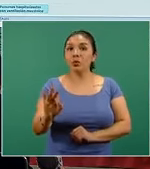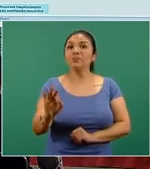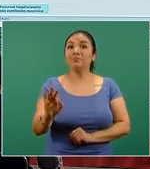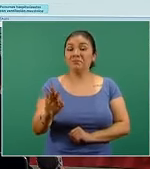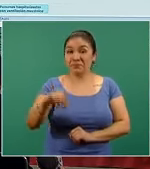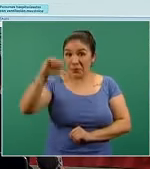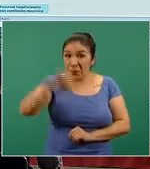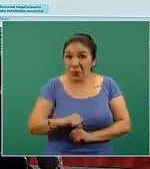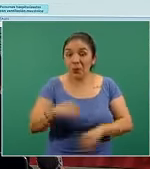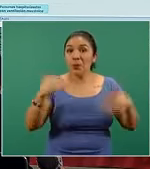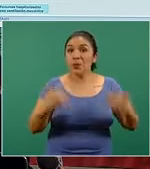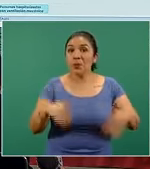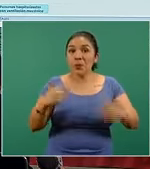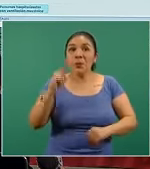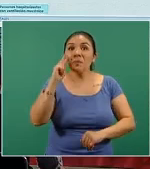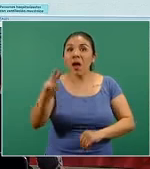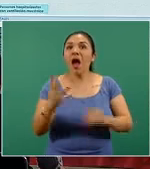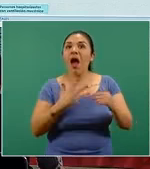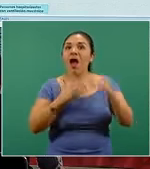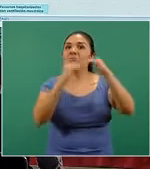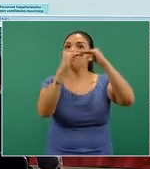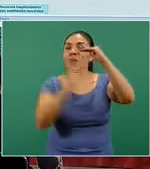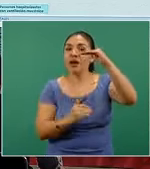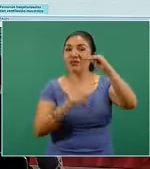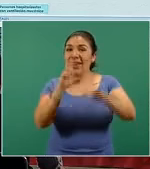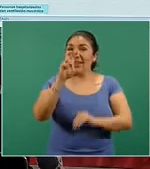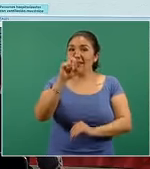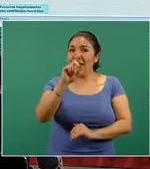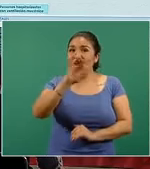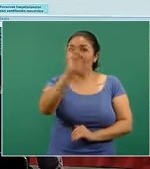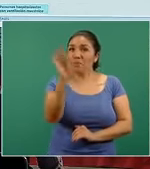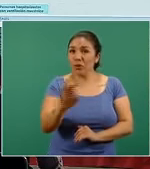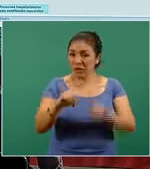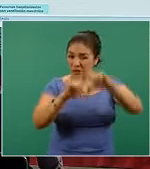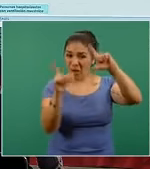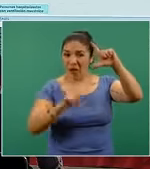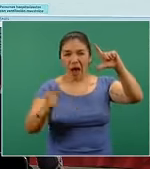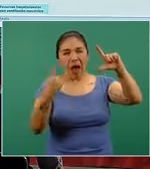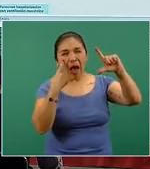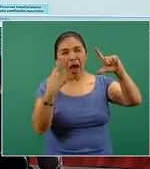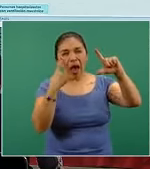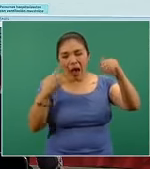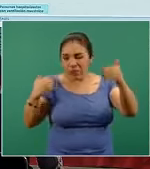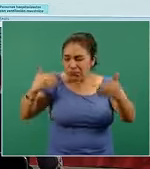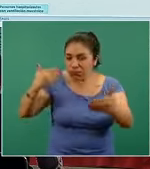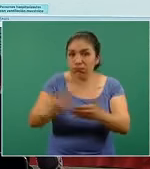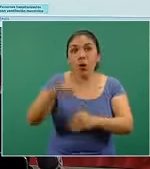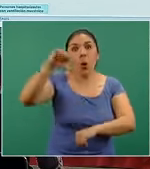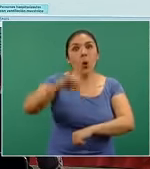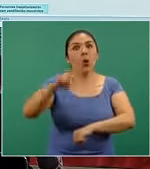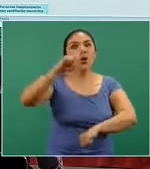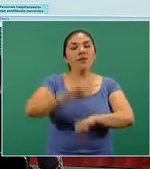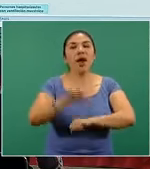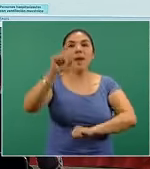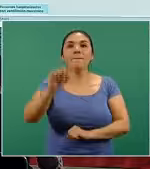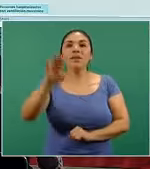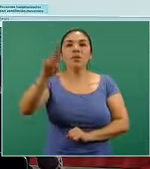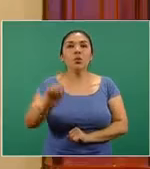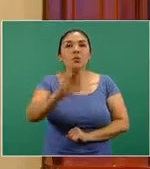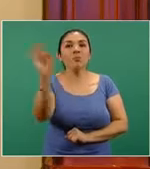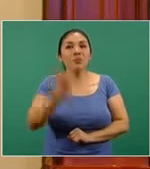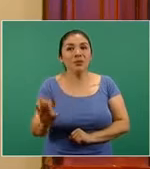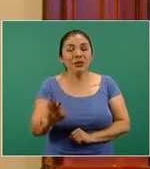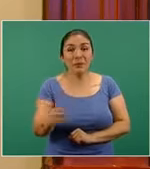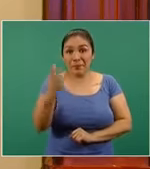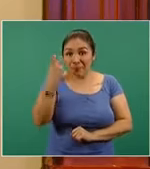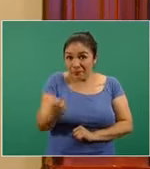de hecho es el día en que estamos bajando de ese 30% a nivel nacional, hoy día es 29%, y obviamente en la